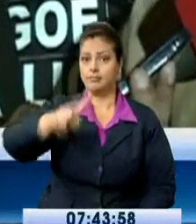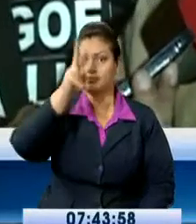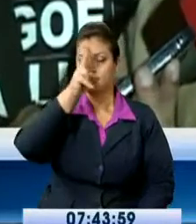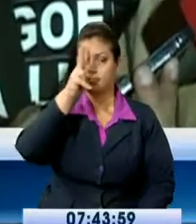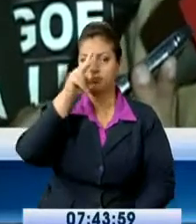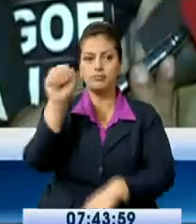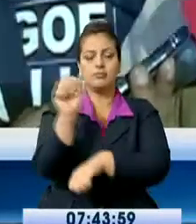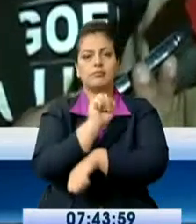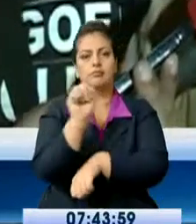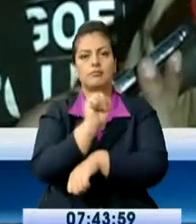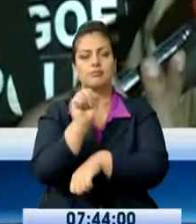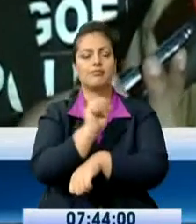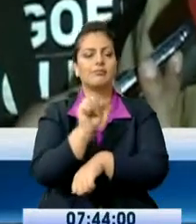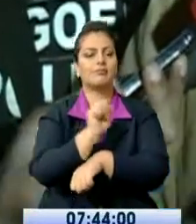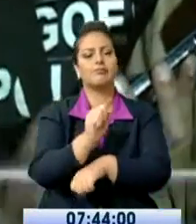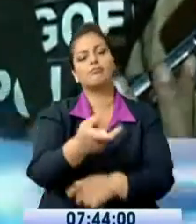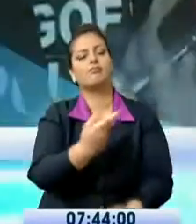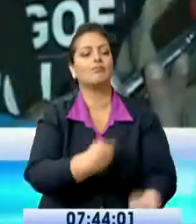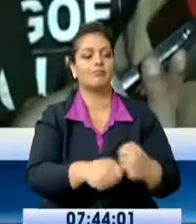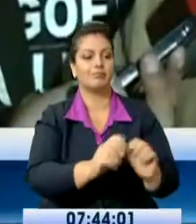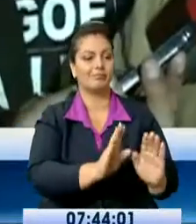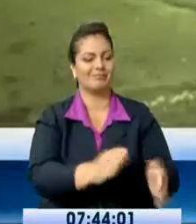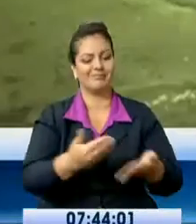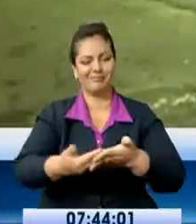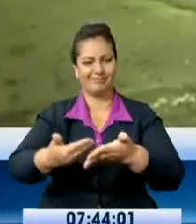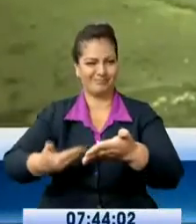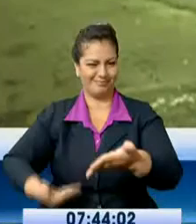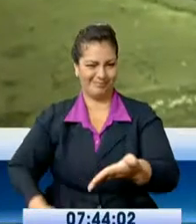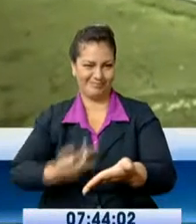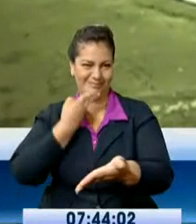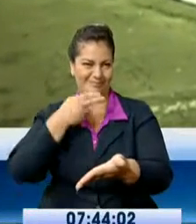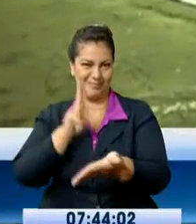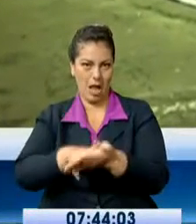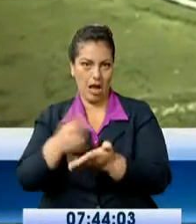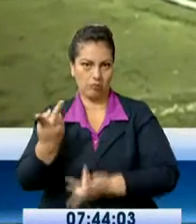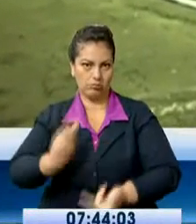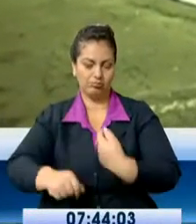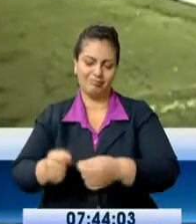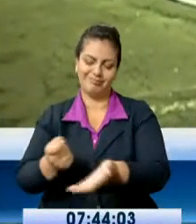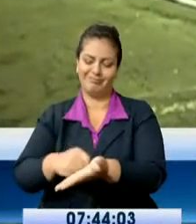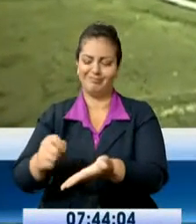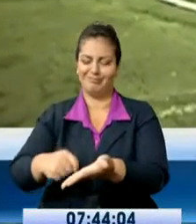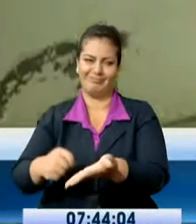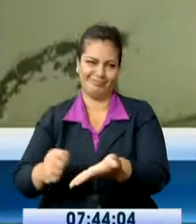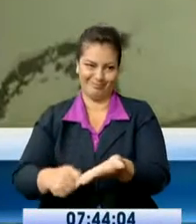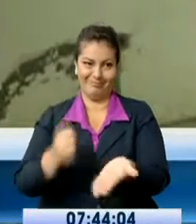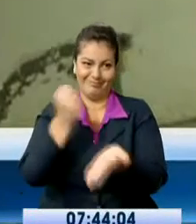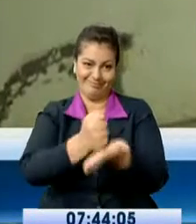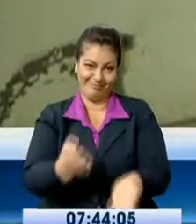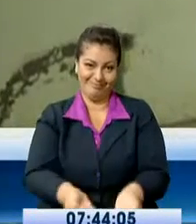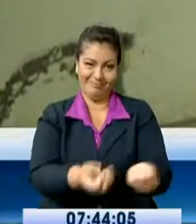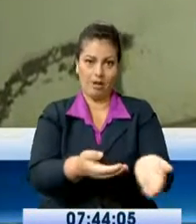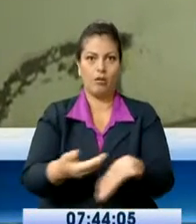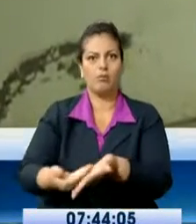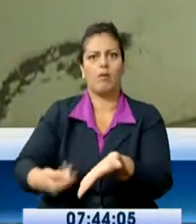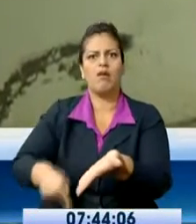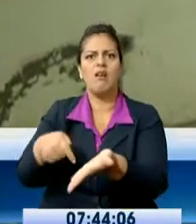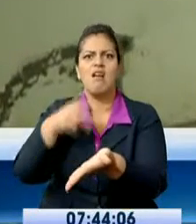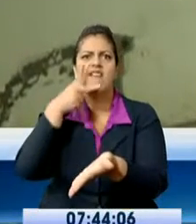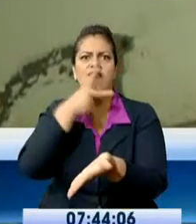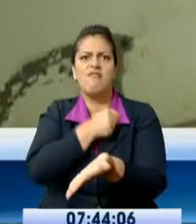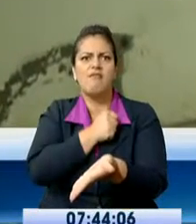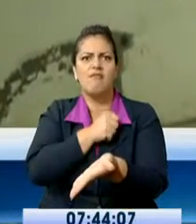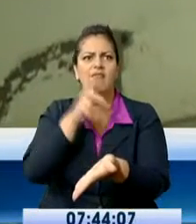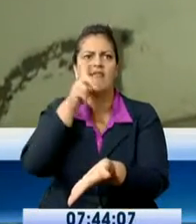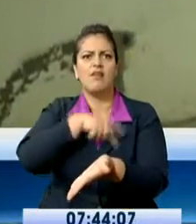documentos y la correspondiente venta. Mega operativo que terminó en horas de la madrugada, dejando como resultado más de una docena